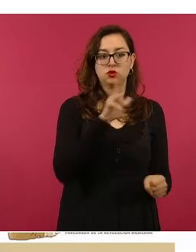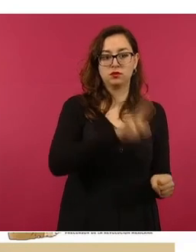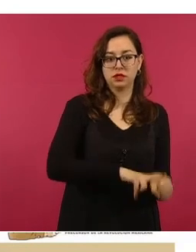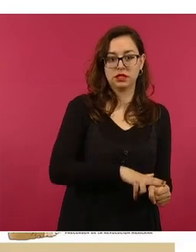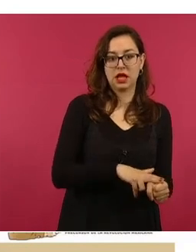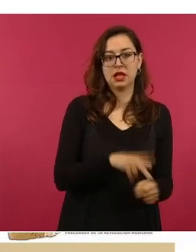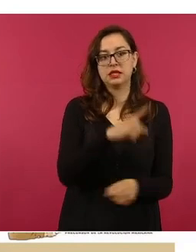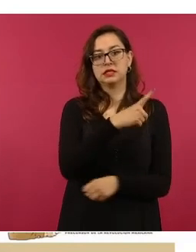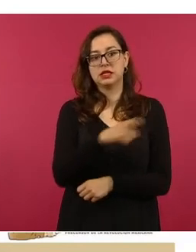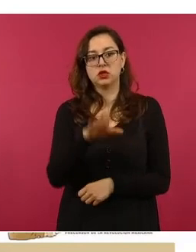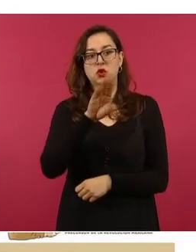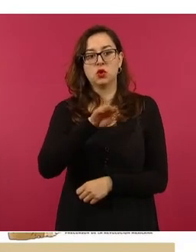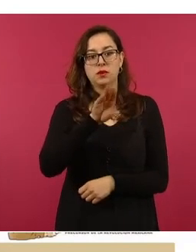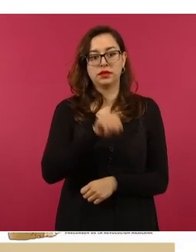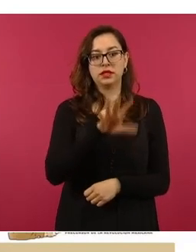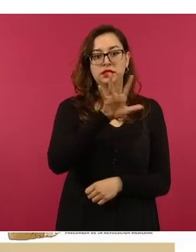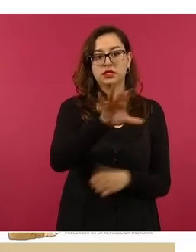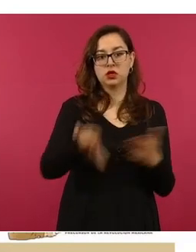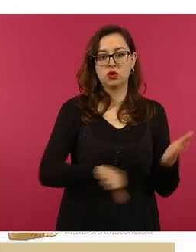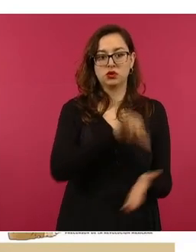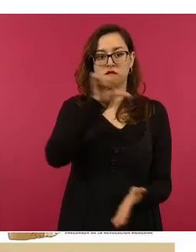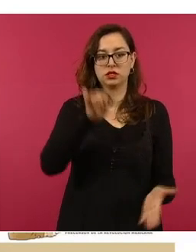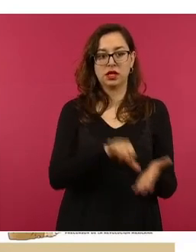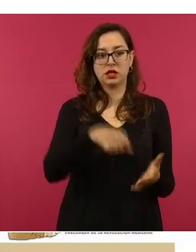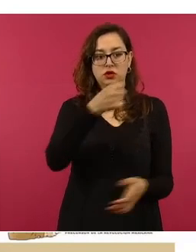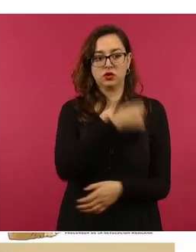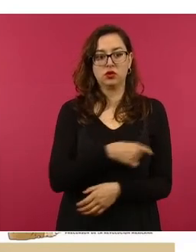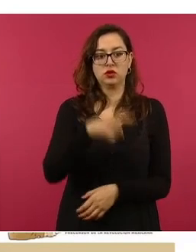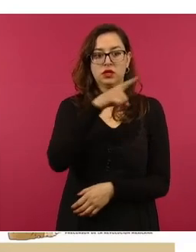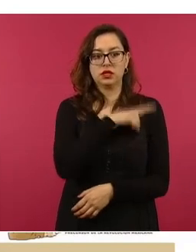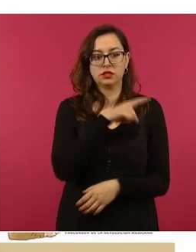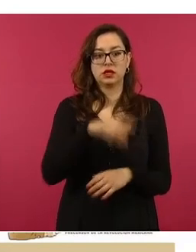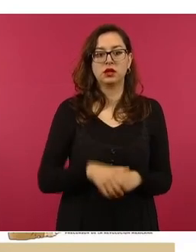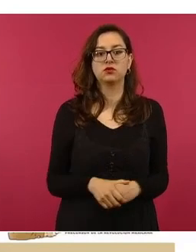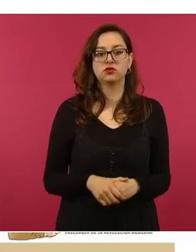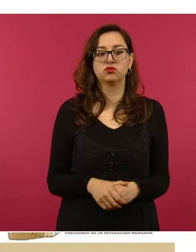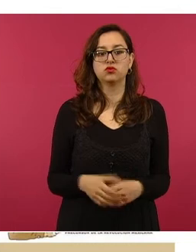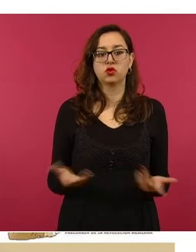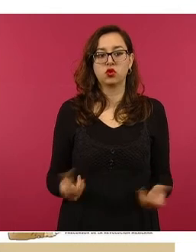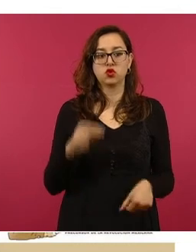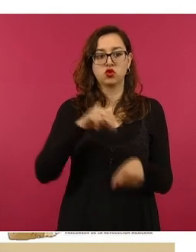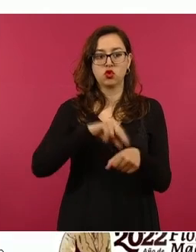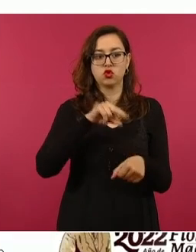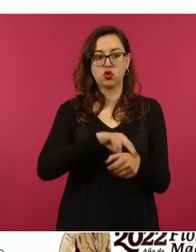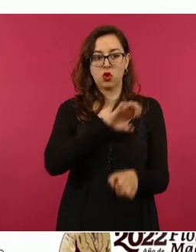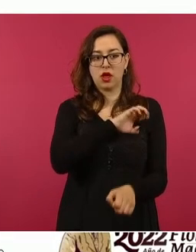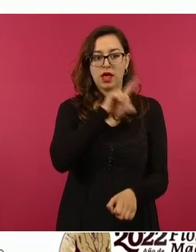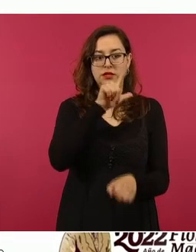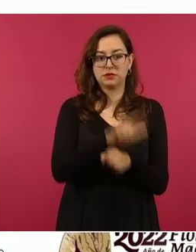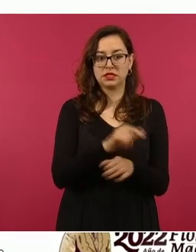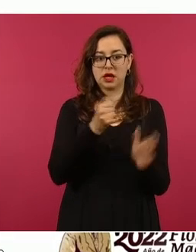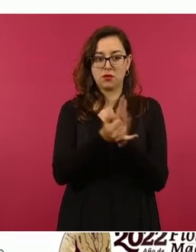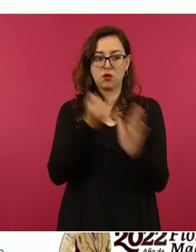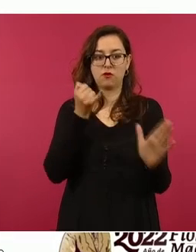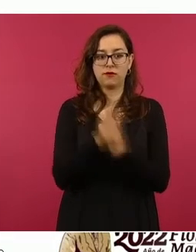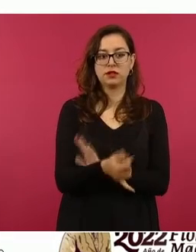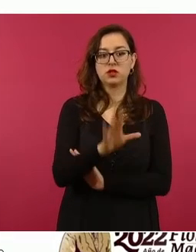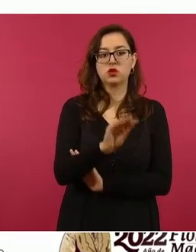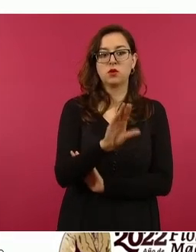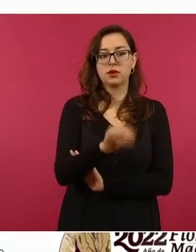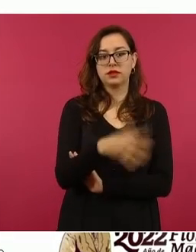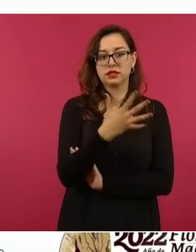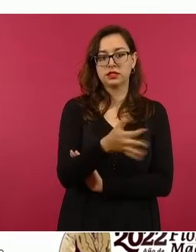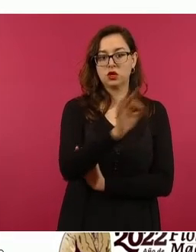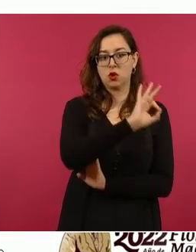195 centros de salud. La cobertura de médicos especialistas alcanzó el 95% y de médicos generales y personal de